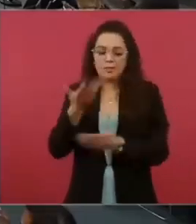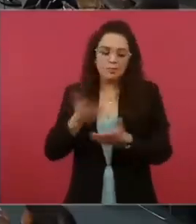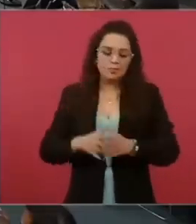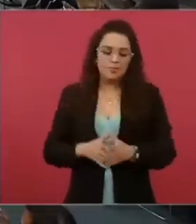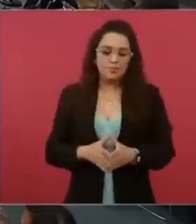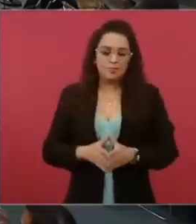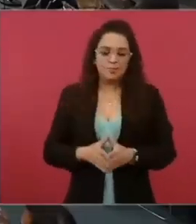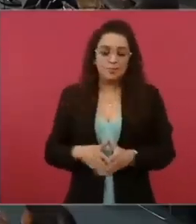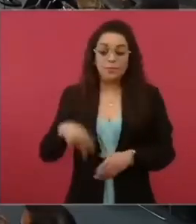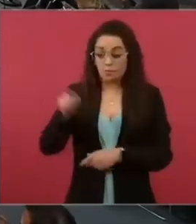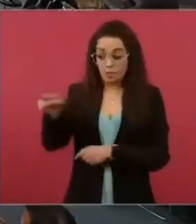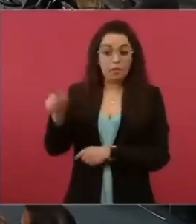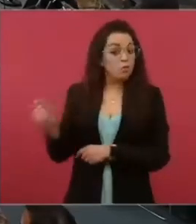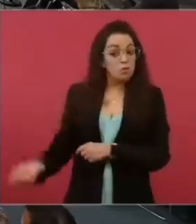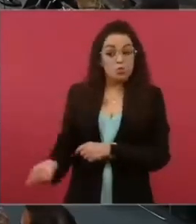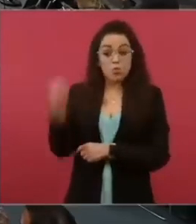acta